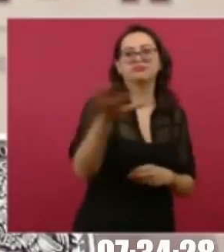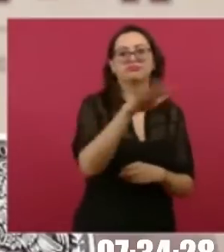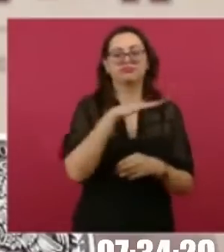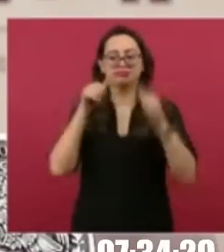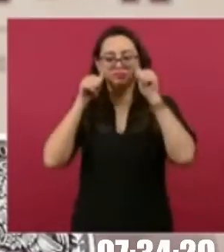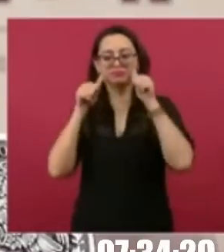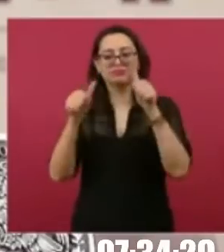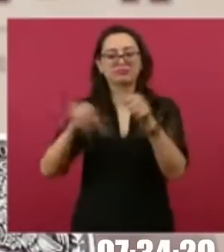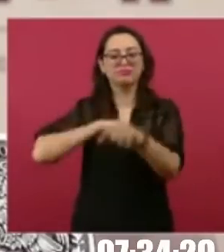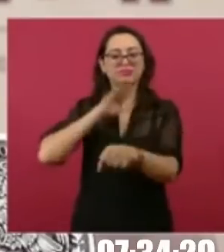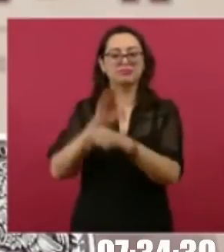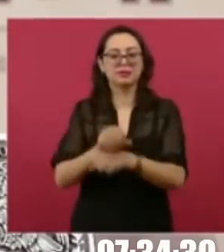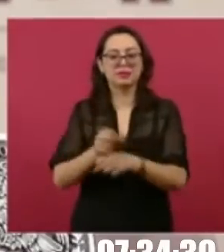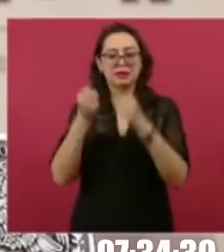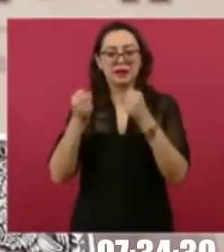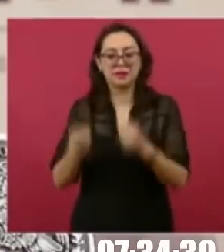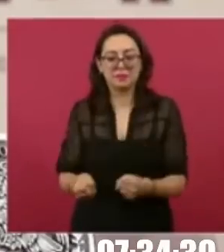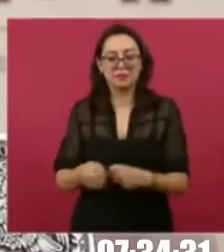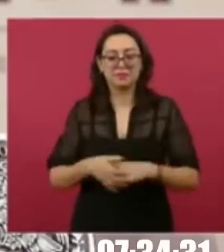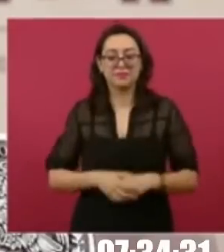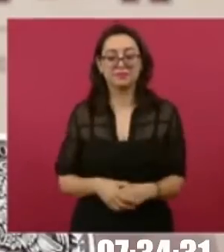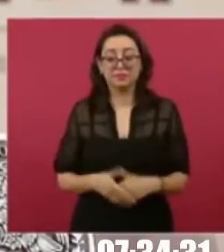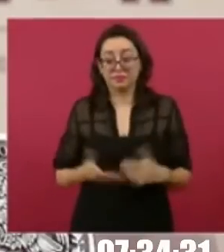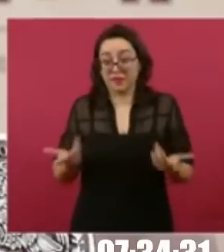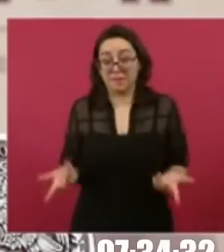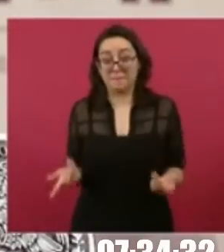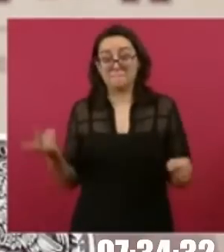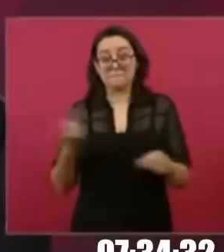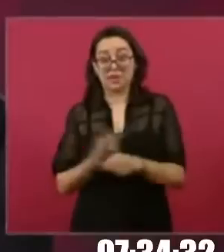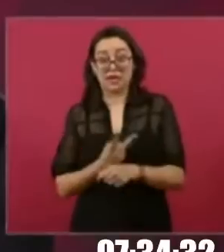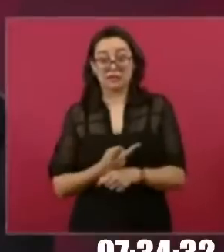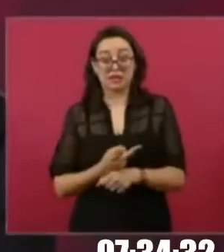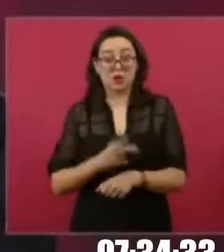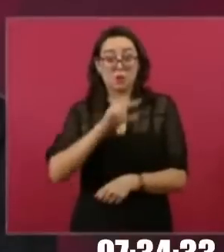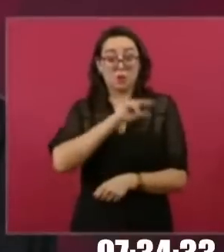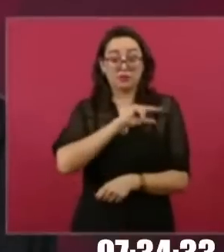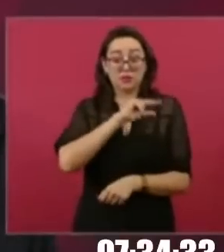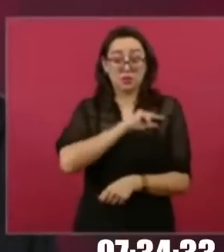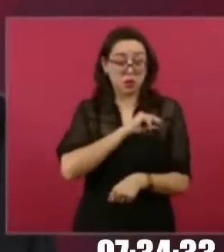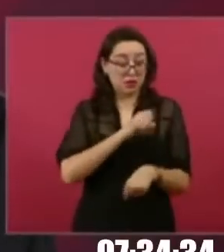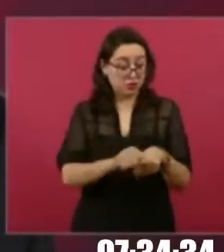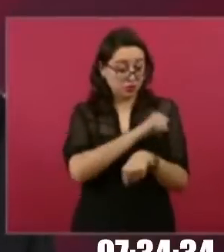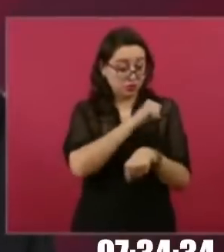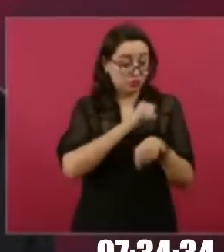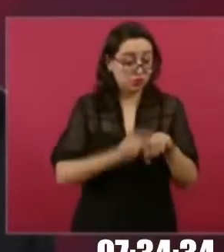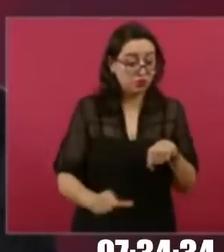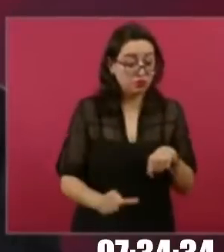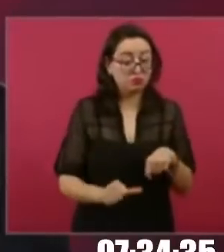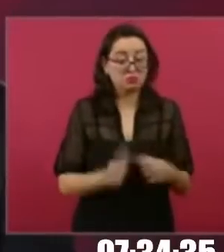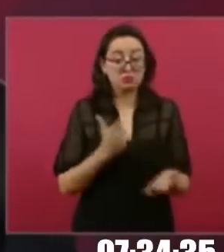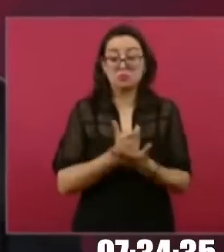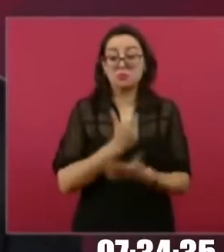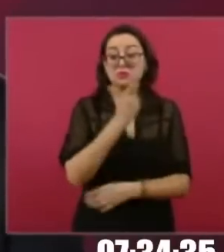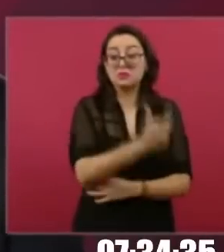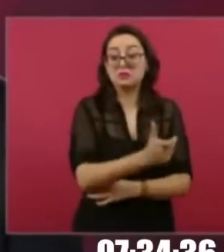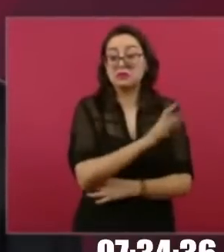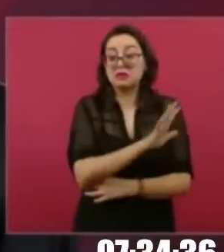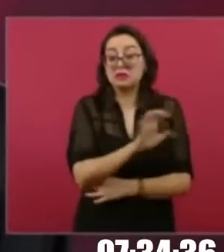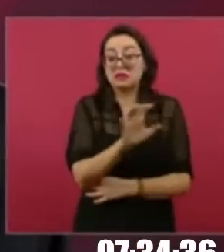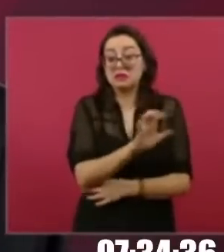que muchas veces una cirugía a nivel particular cuesta medio millón de pesos y hoy aquí no se cobra ningún cinco